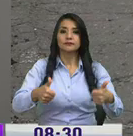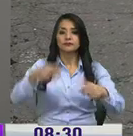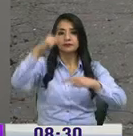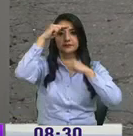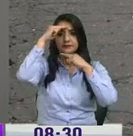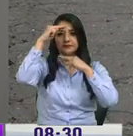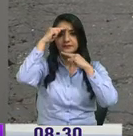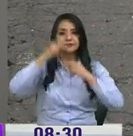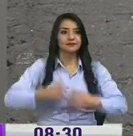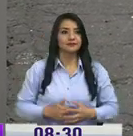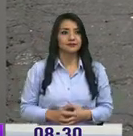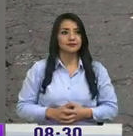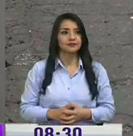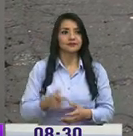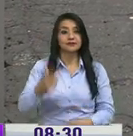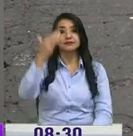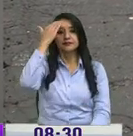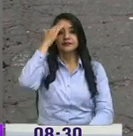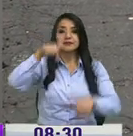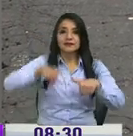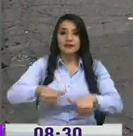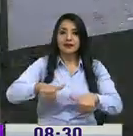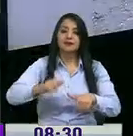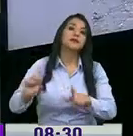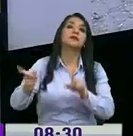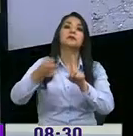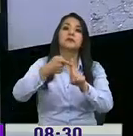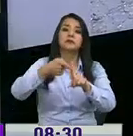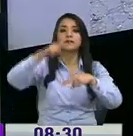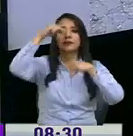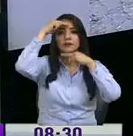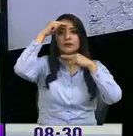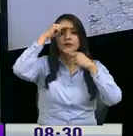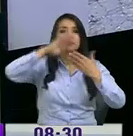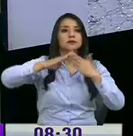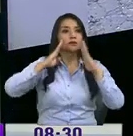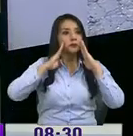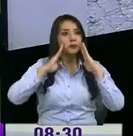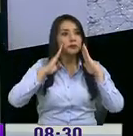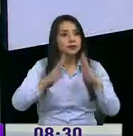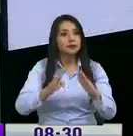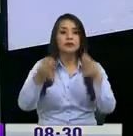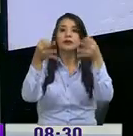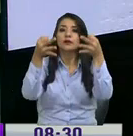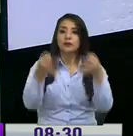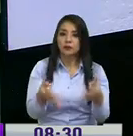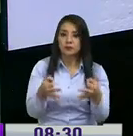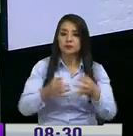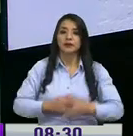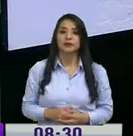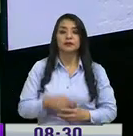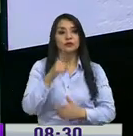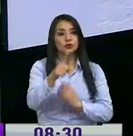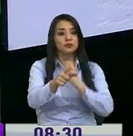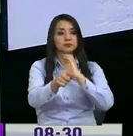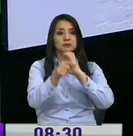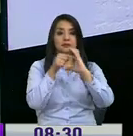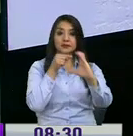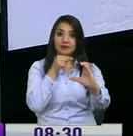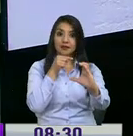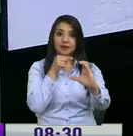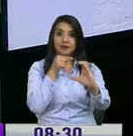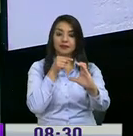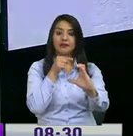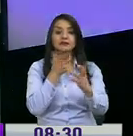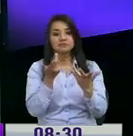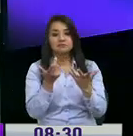amigos televidentes, ya saben que nosotros somos este, el primer noticiero de la comunidad que cumple con todo lo que usted nos hace llegar a través de sus